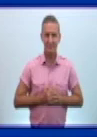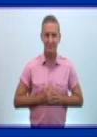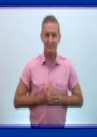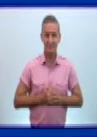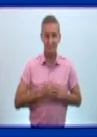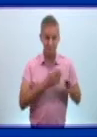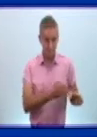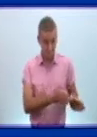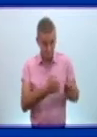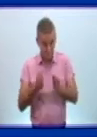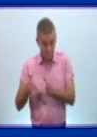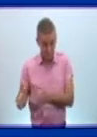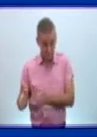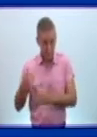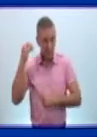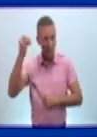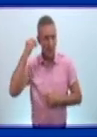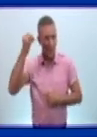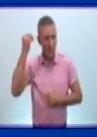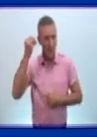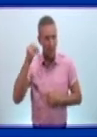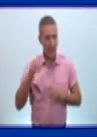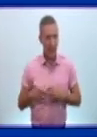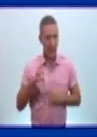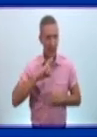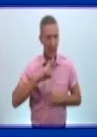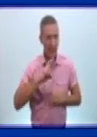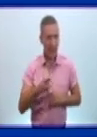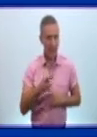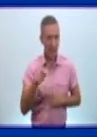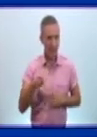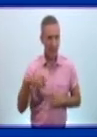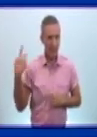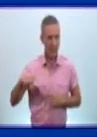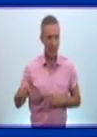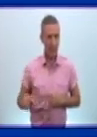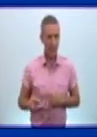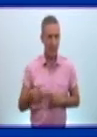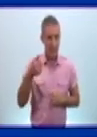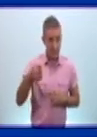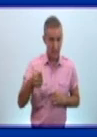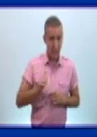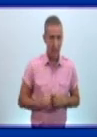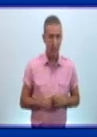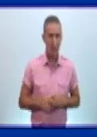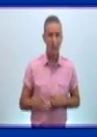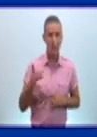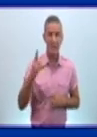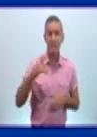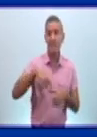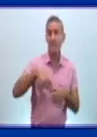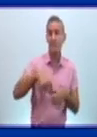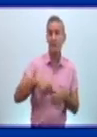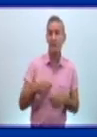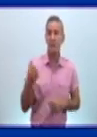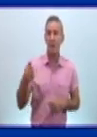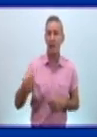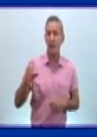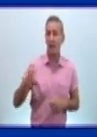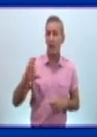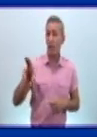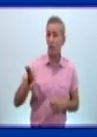Pasemos entonces a analizar la respuesta de este ejercicio. En el inciso A, disolución acuosa de cloruro de